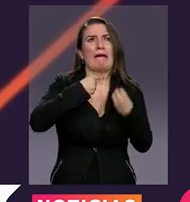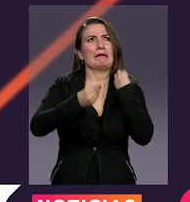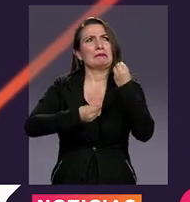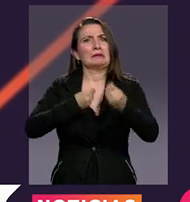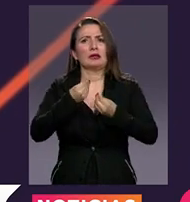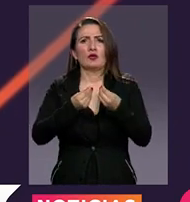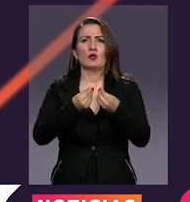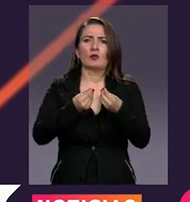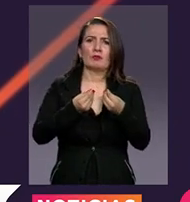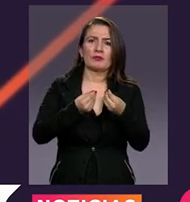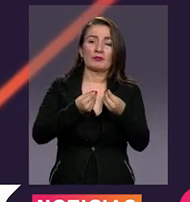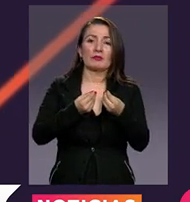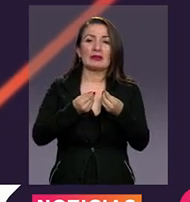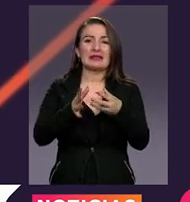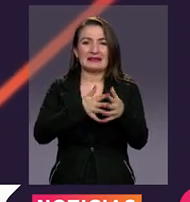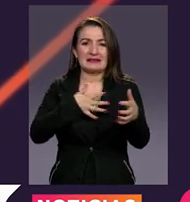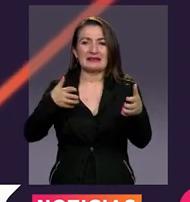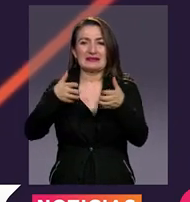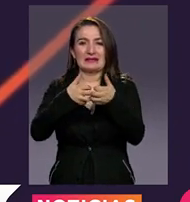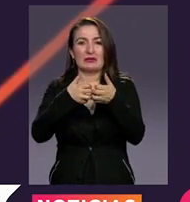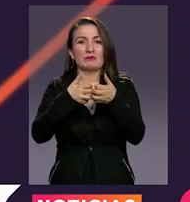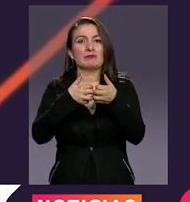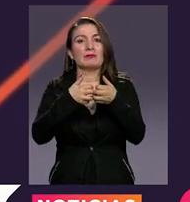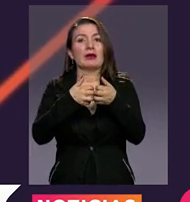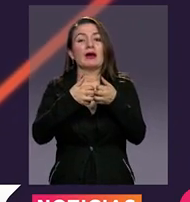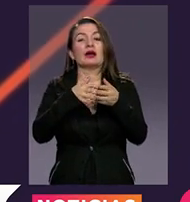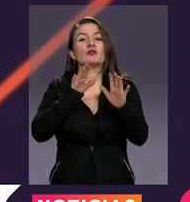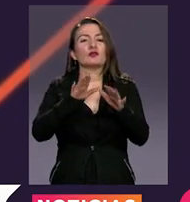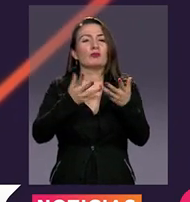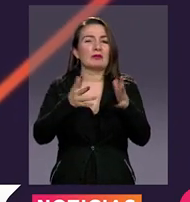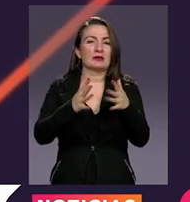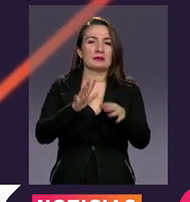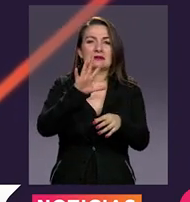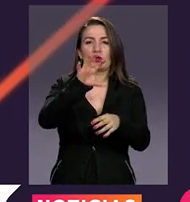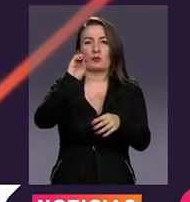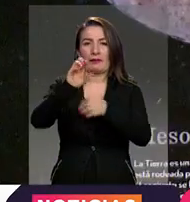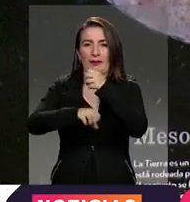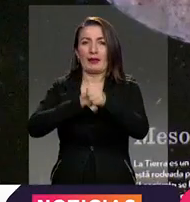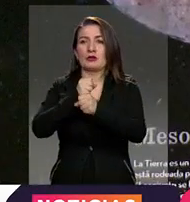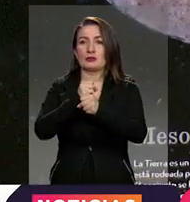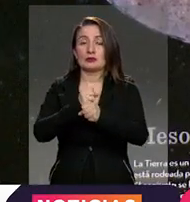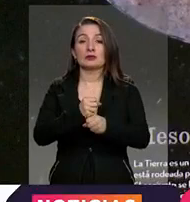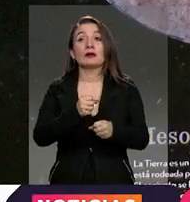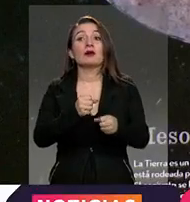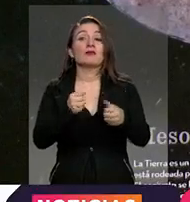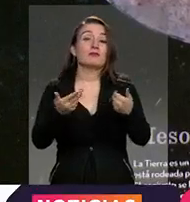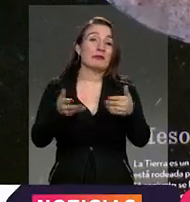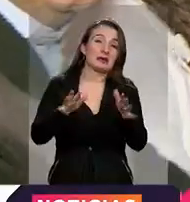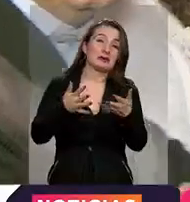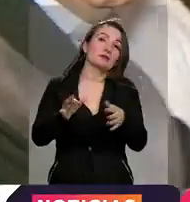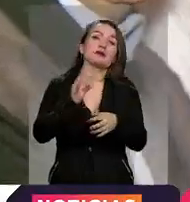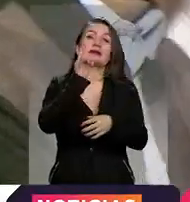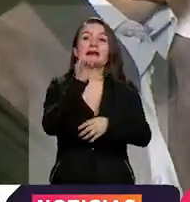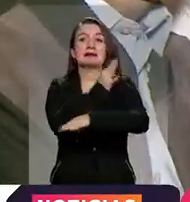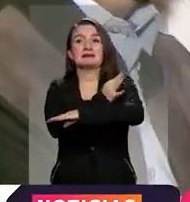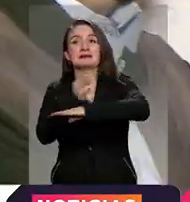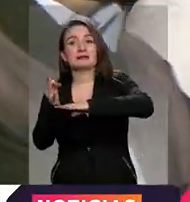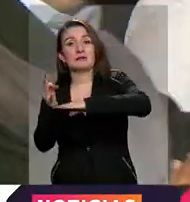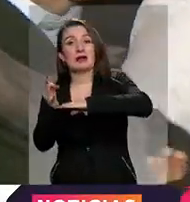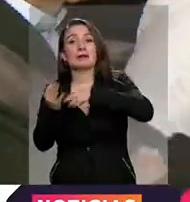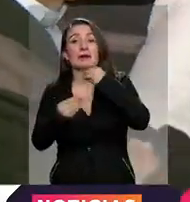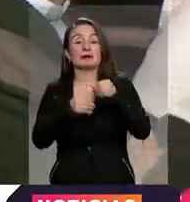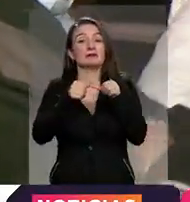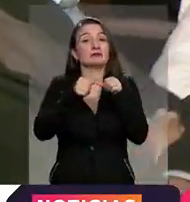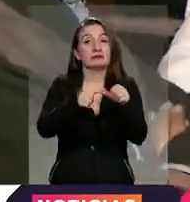tenía un sistema de proyección óptico-mecánico desde hace más de 50 años. Durante aproximadamente 3 semanas se mantendrán